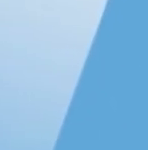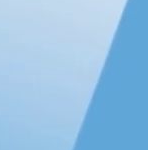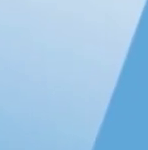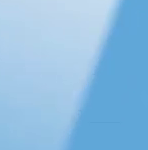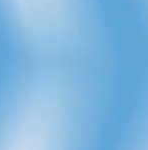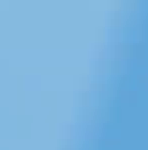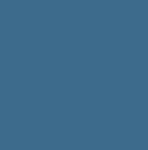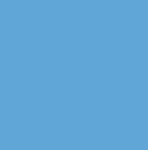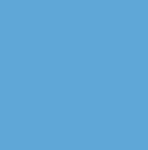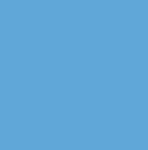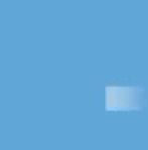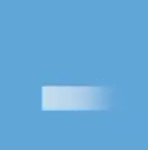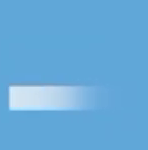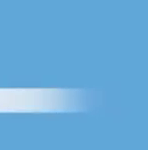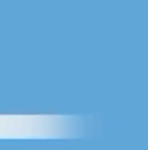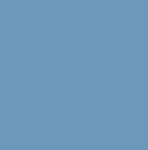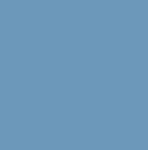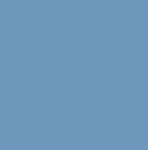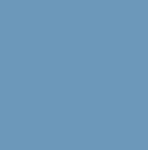Regresamos.